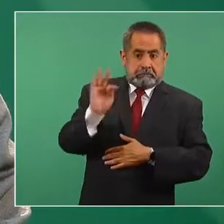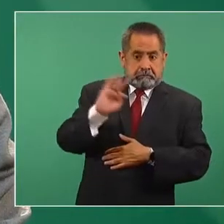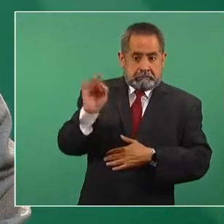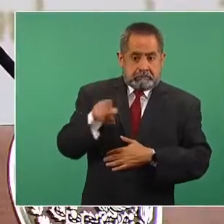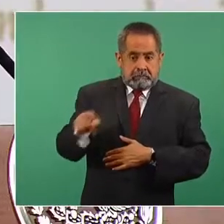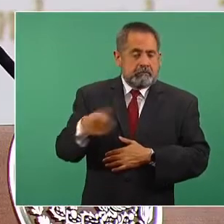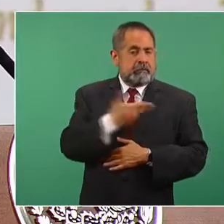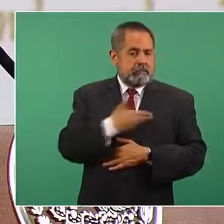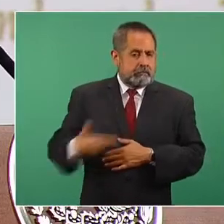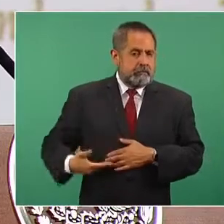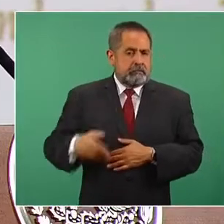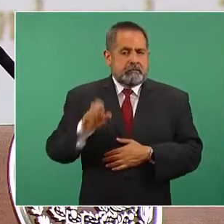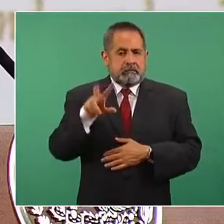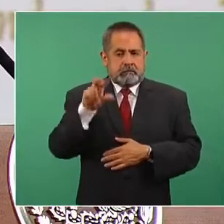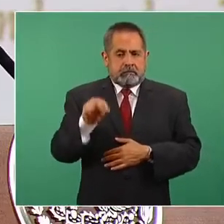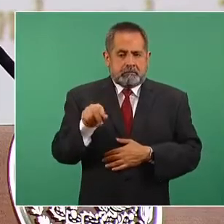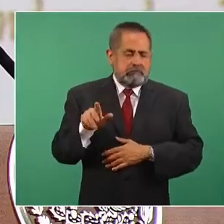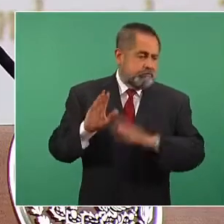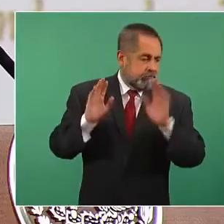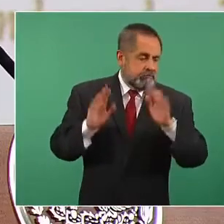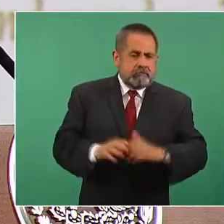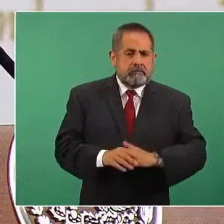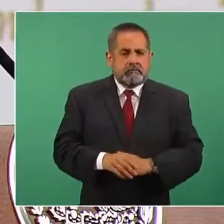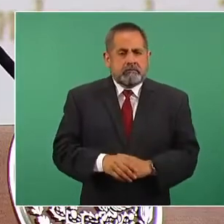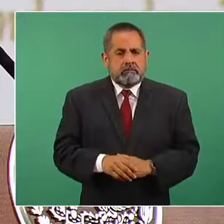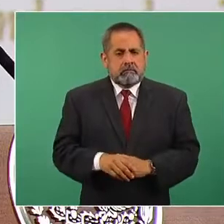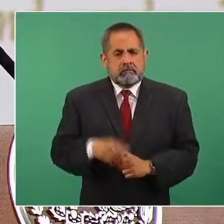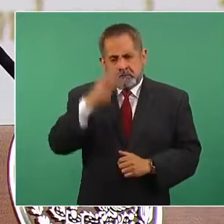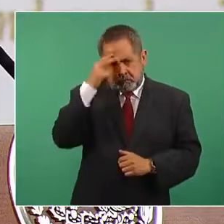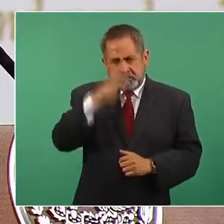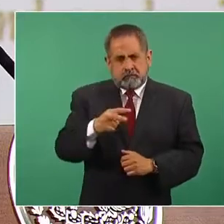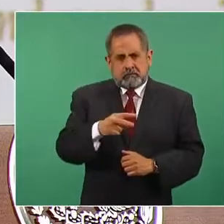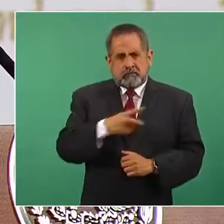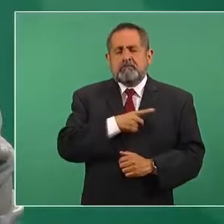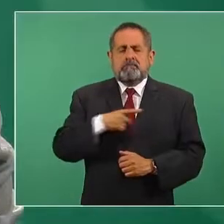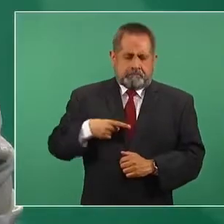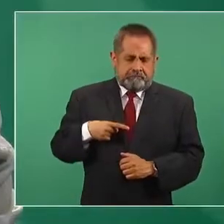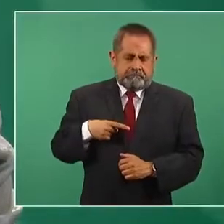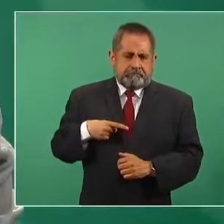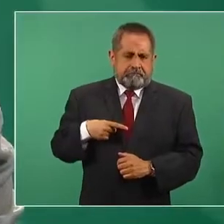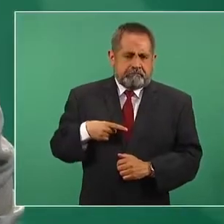el presidente Evo Morales y que México debía